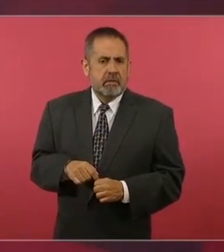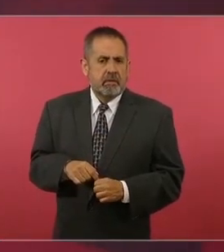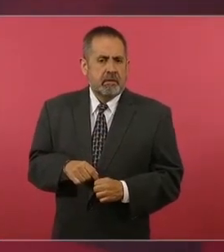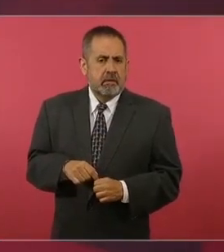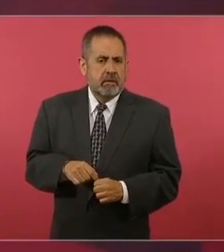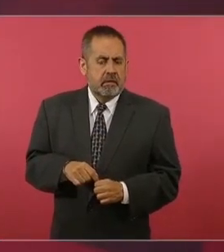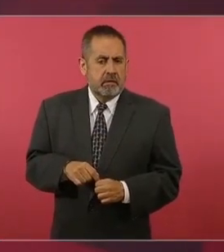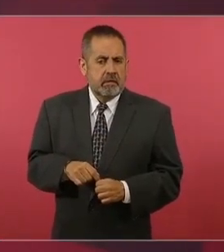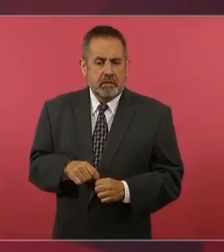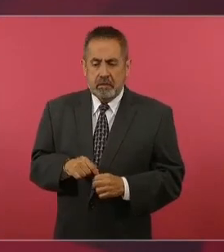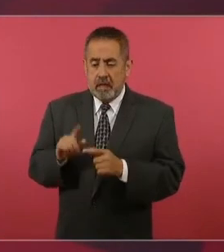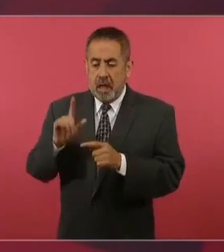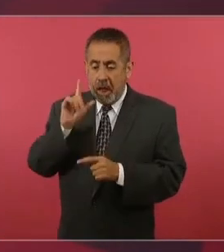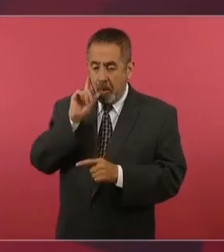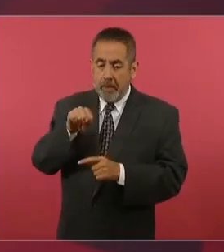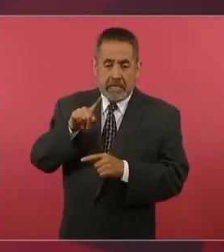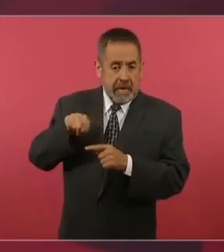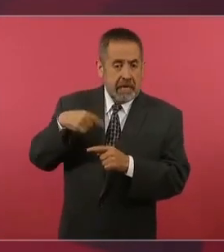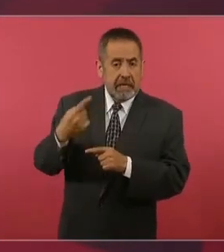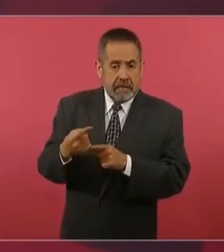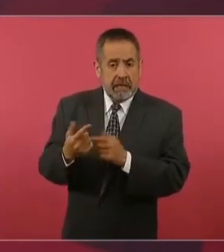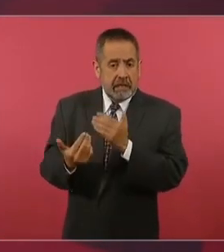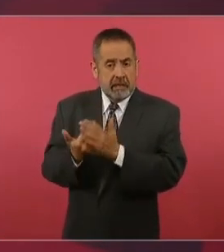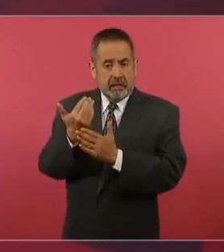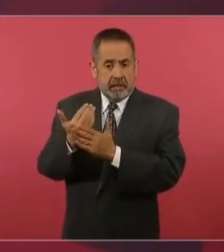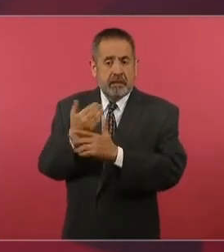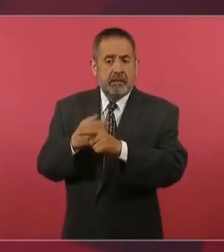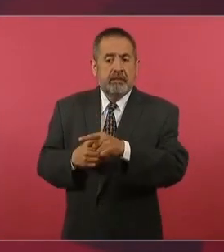Y al día siguiente,